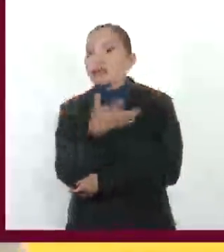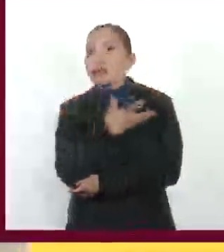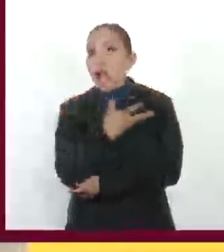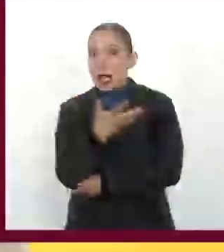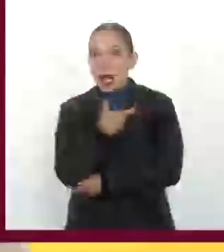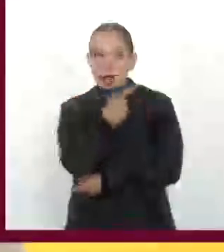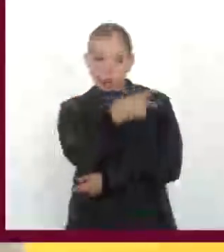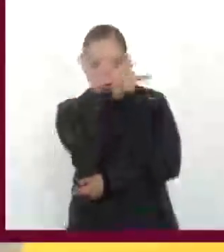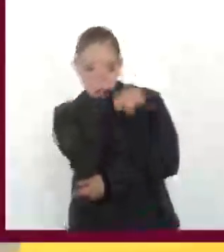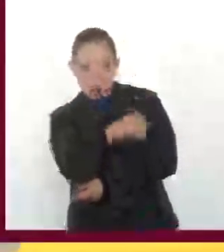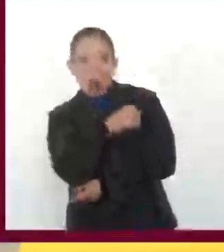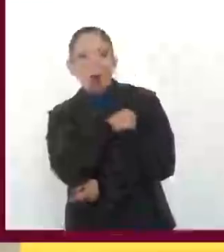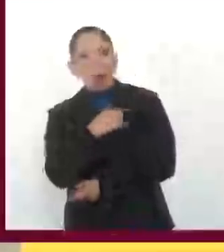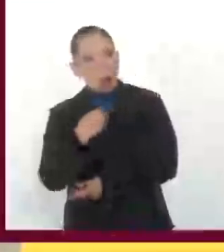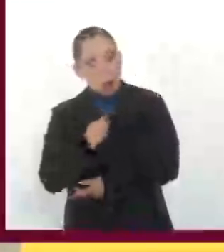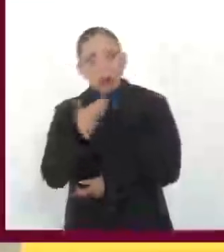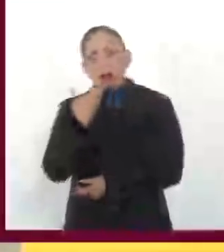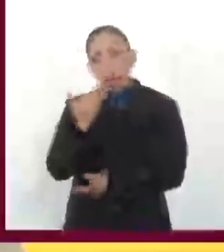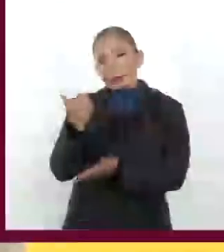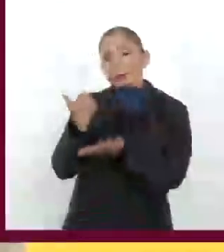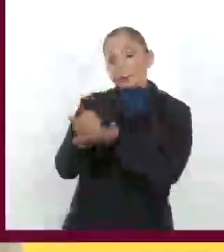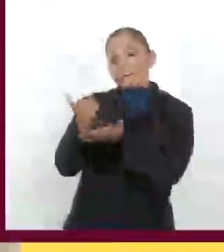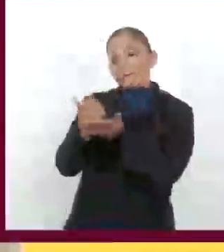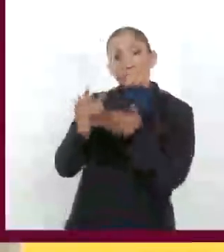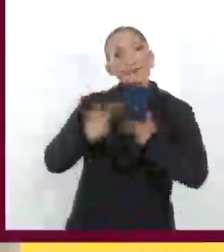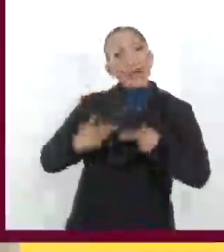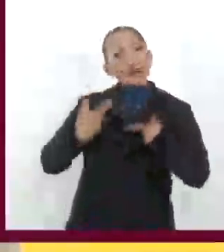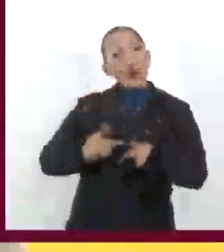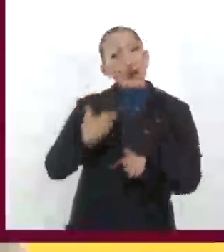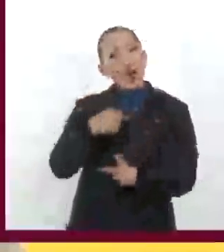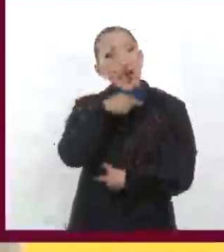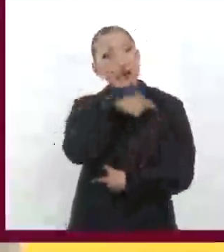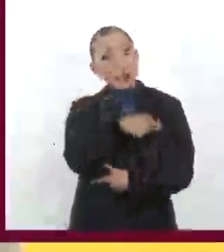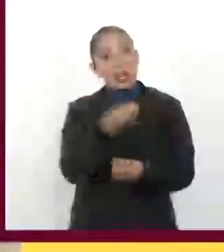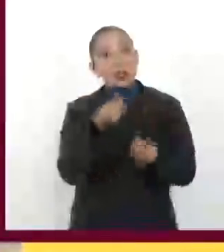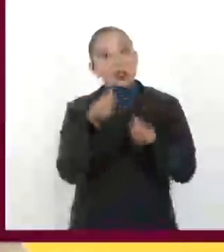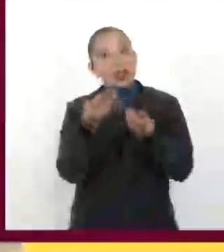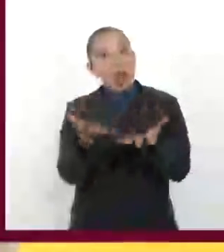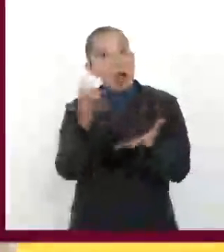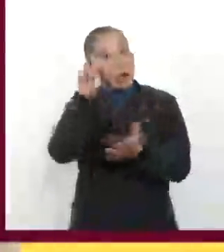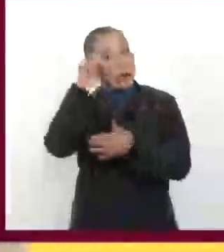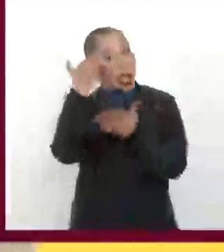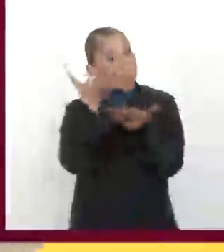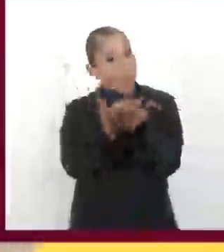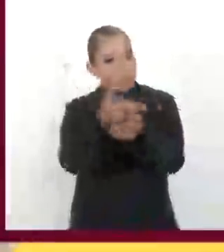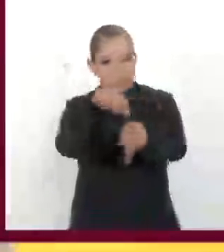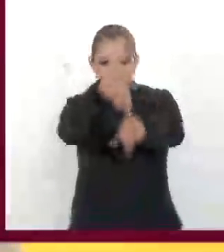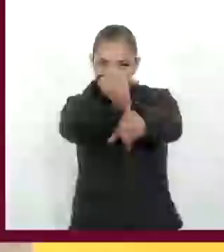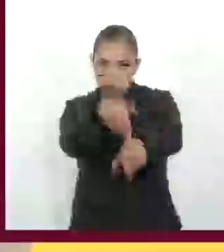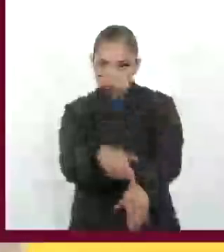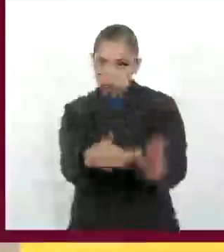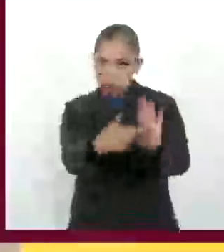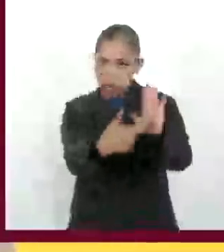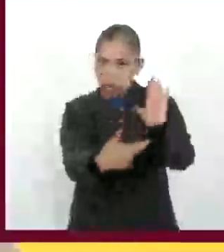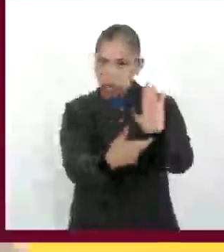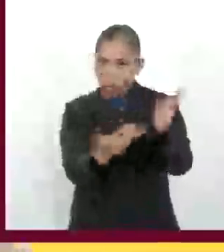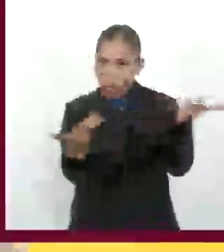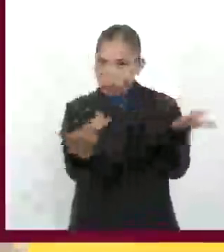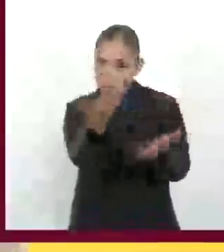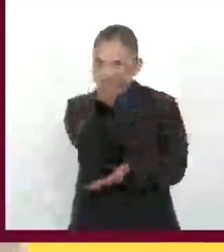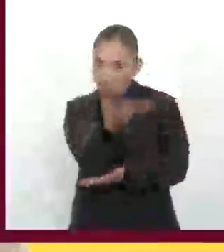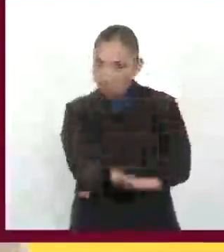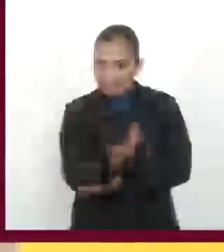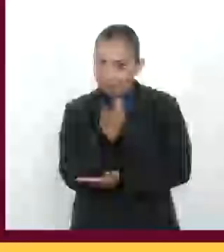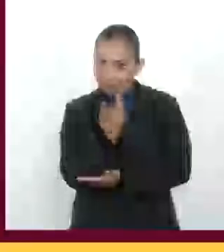además, cuenten con el compromiso de mejorar las condiciones de vida de las personas y brindar un servicio apegado a